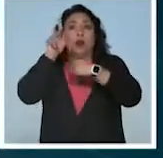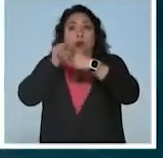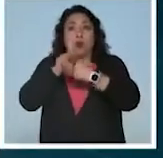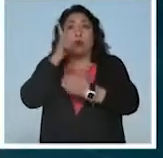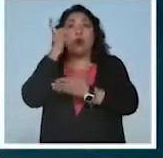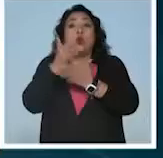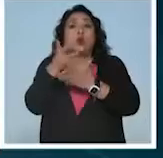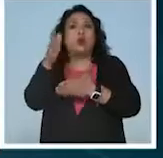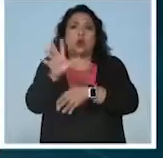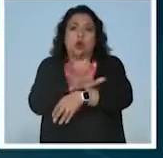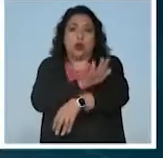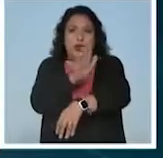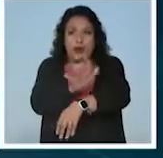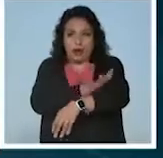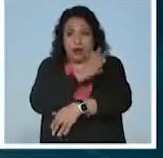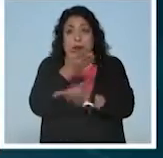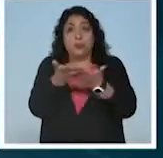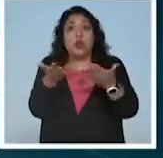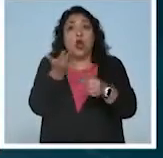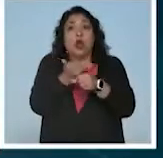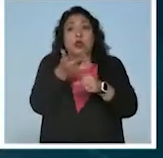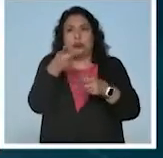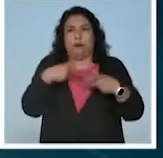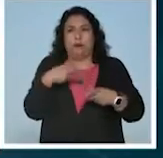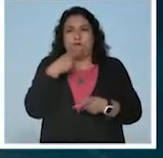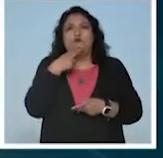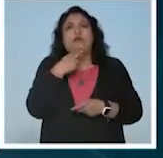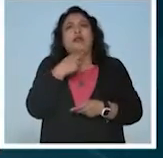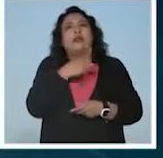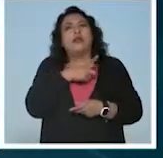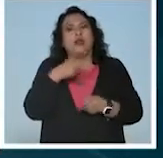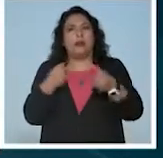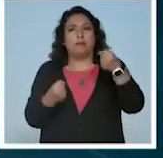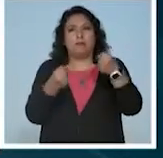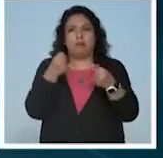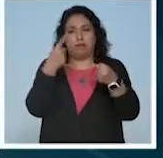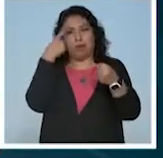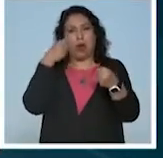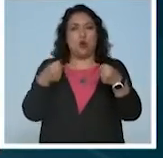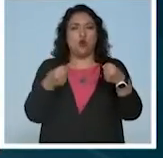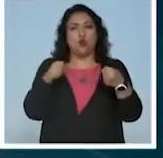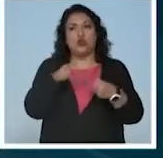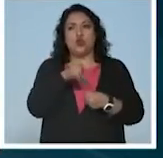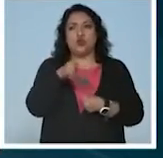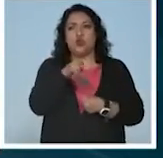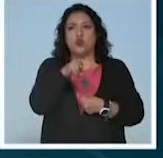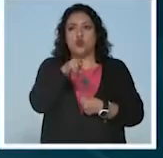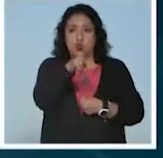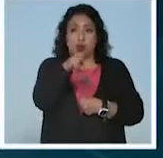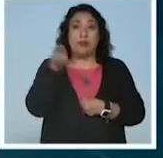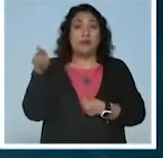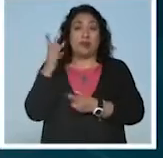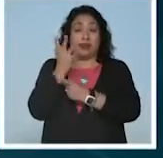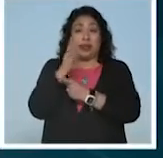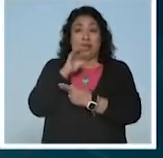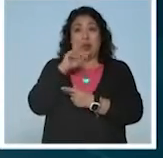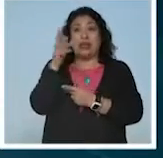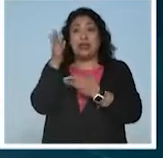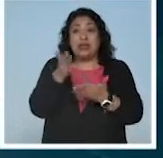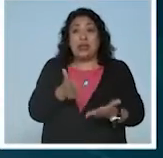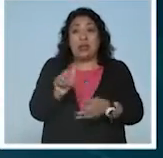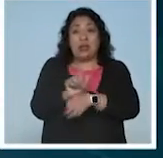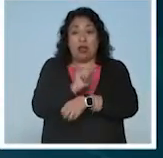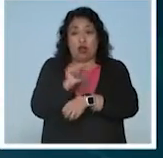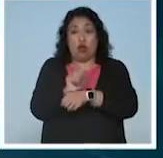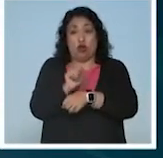sólo la versión eléctrica por el momento los usuarios aún deben utilizar el volante para conducirlo de acuerdo con neymar la llegada de los vehículos